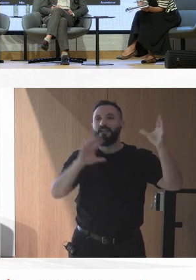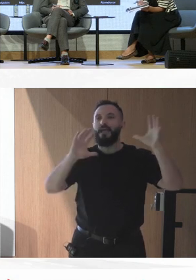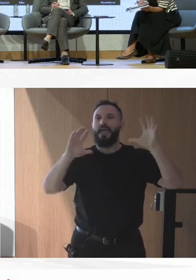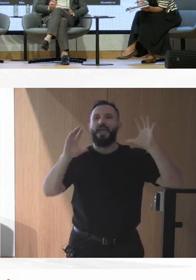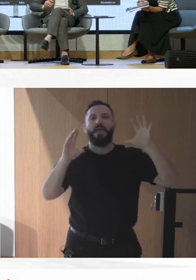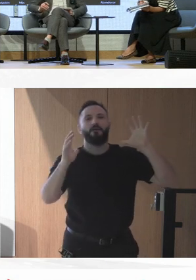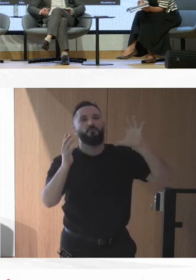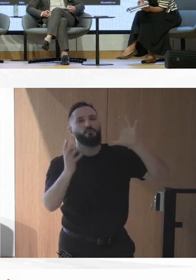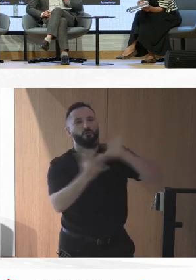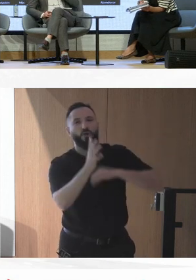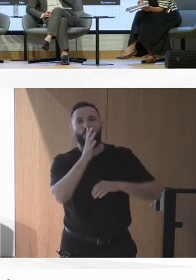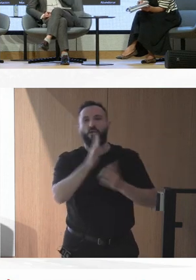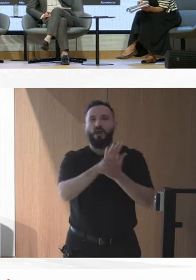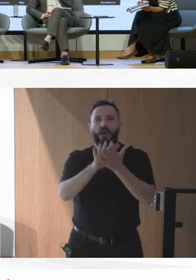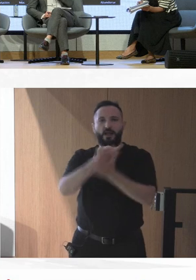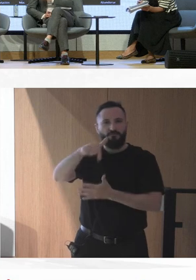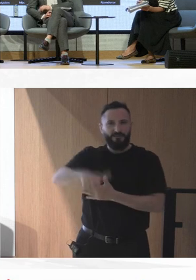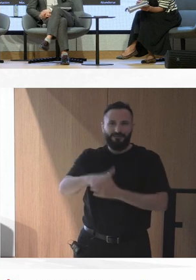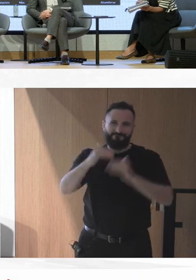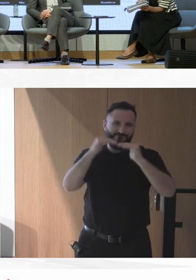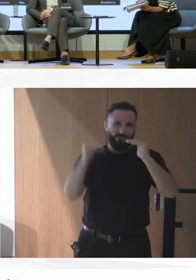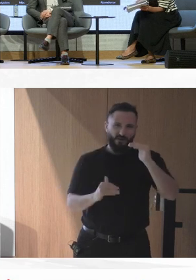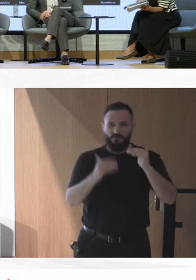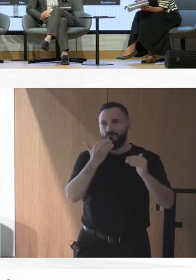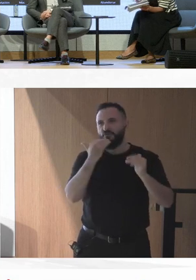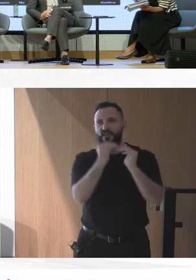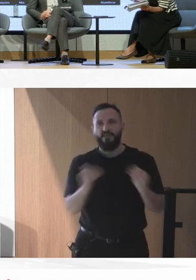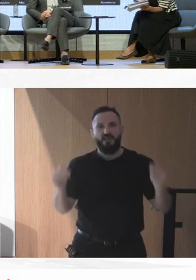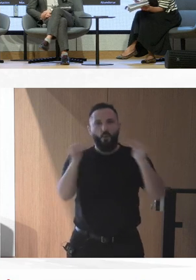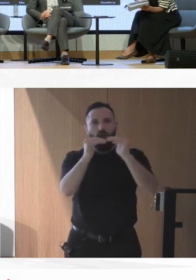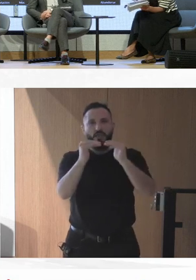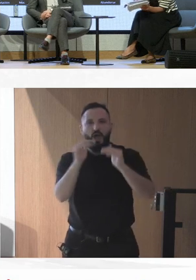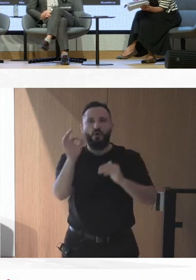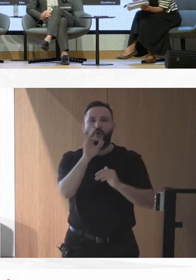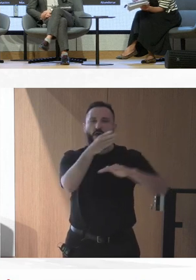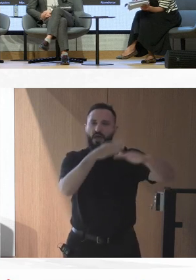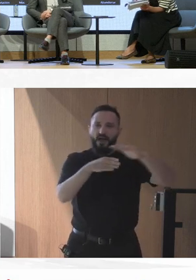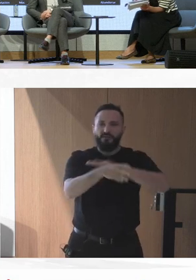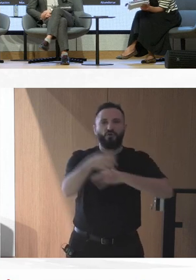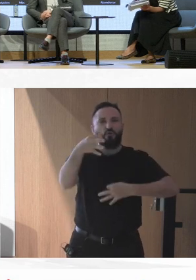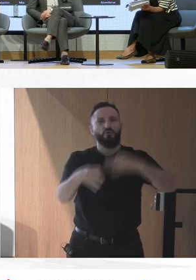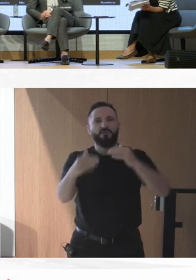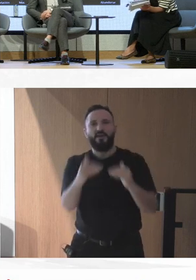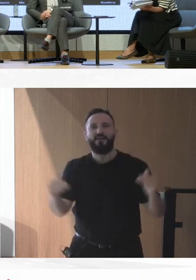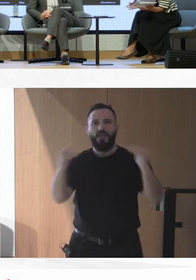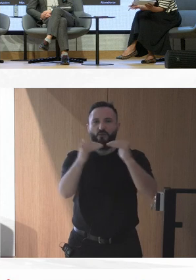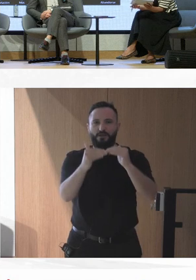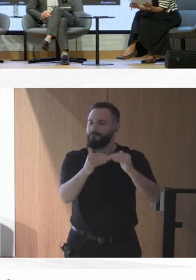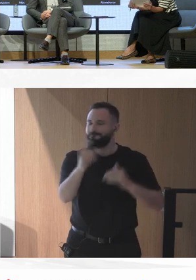las cosas de las que estamos hablando nosotros aquí, la igualdad o el acceso igualitario a la justicia. Viene más